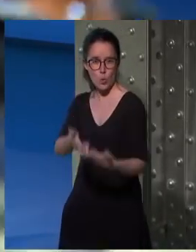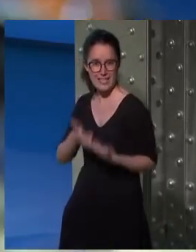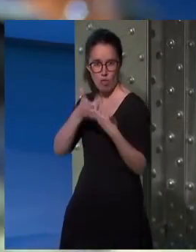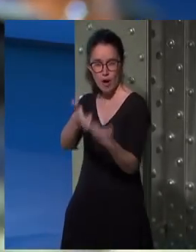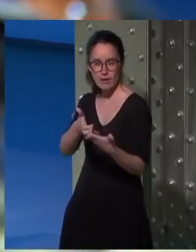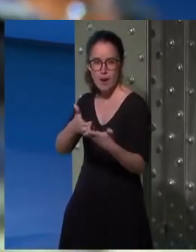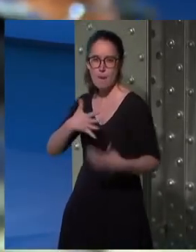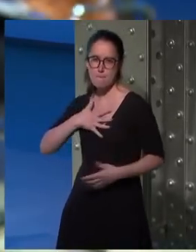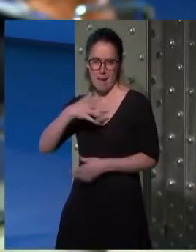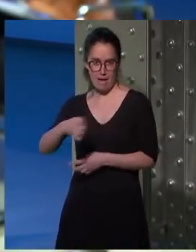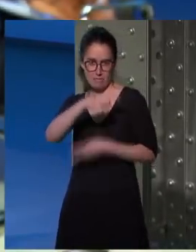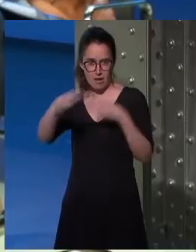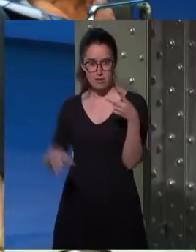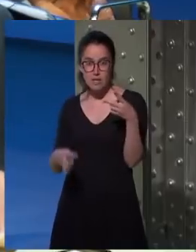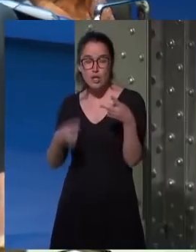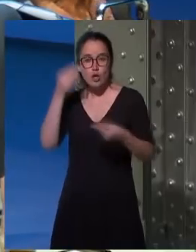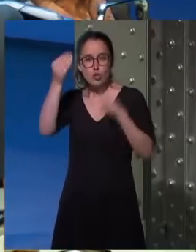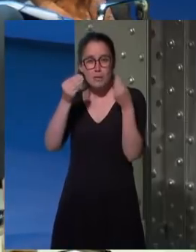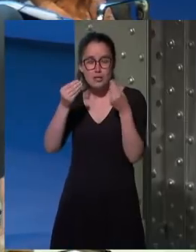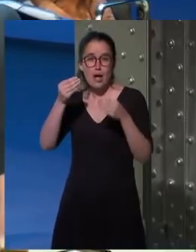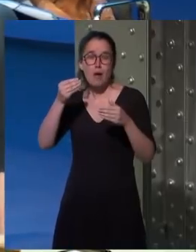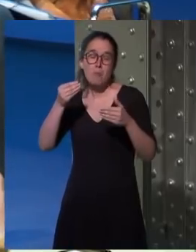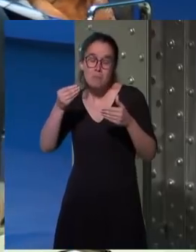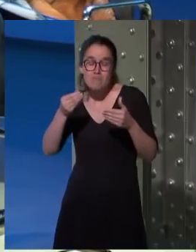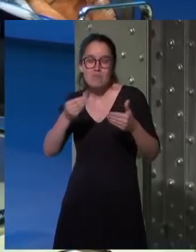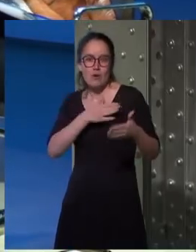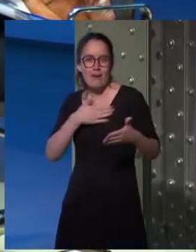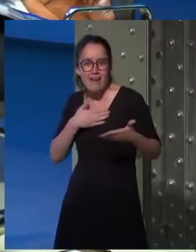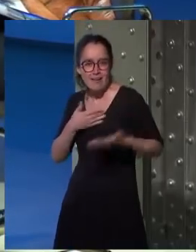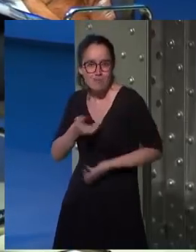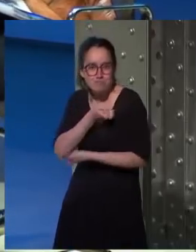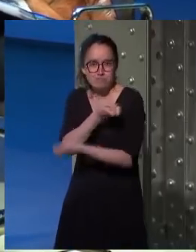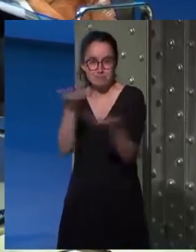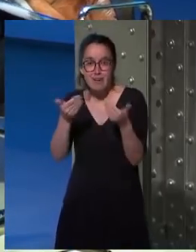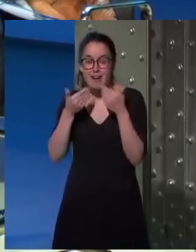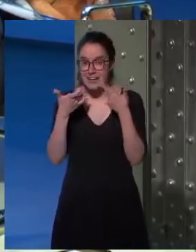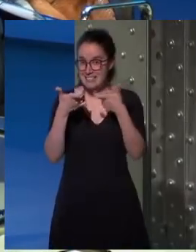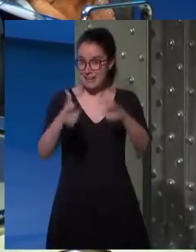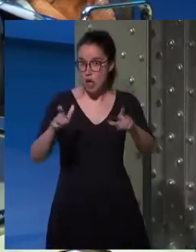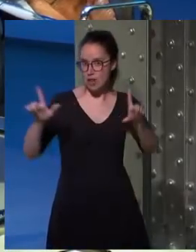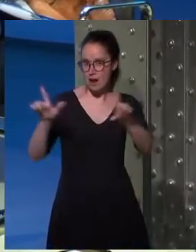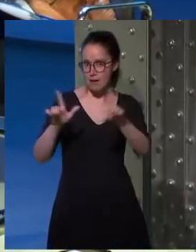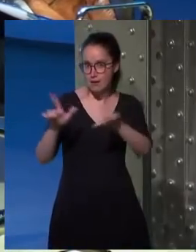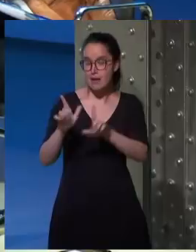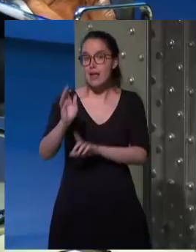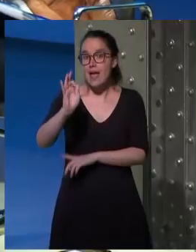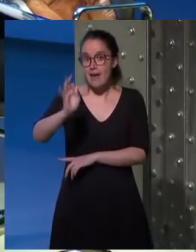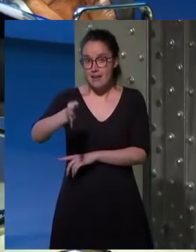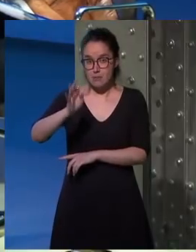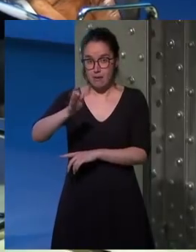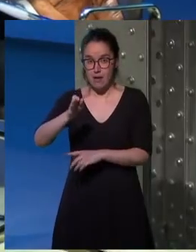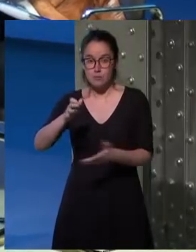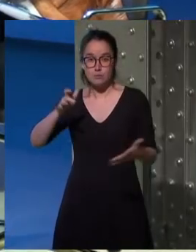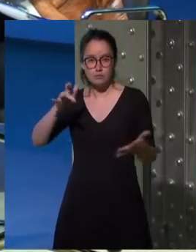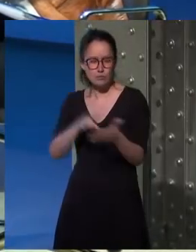luchadoras y valientes. Y yo creo que en el fondo, y esto también es lo que queríamos transmitir a través de esta sección, es que es cierto que se